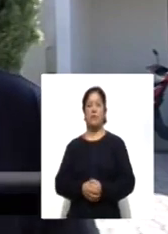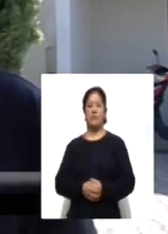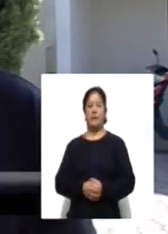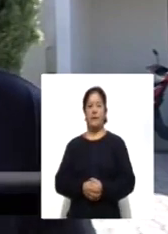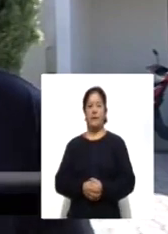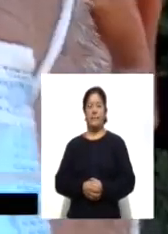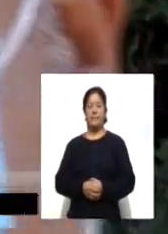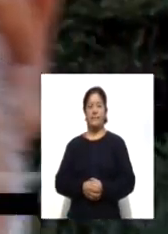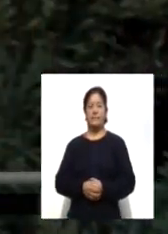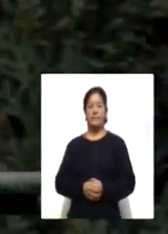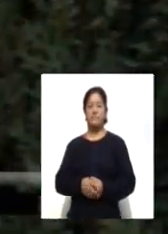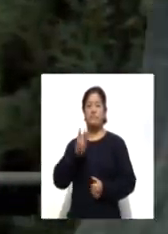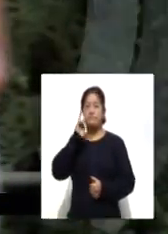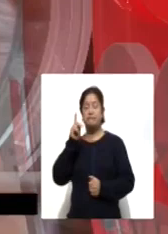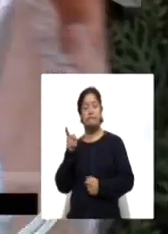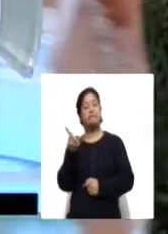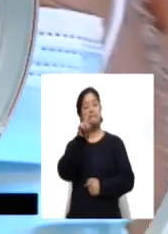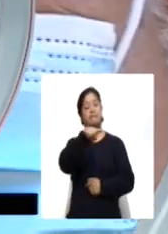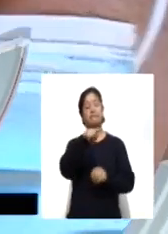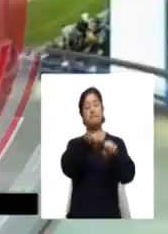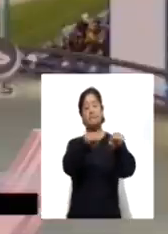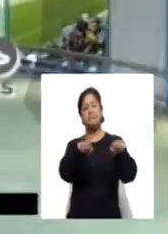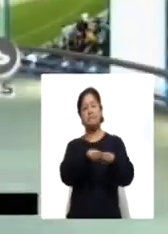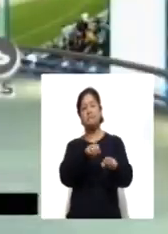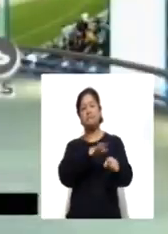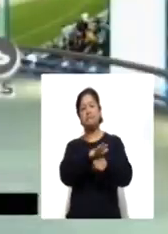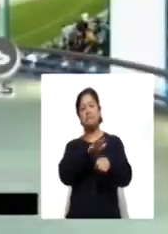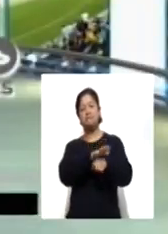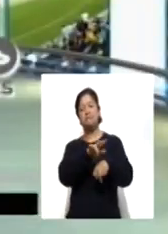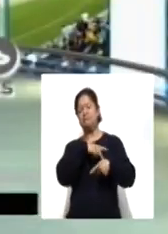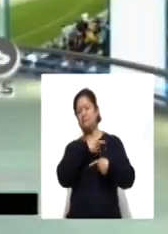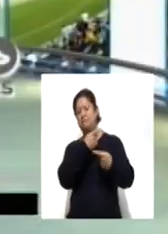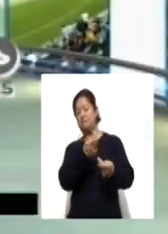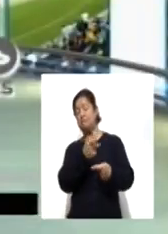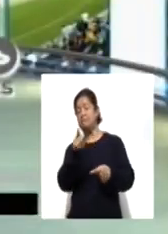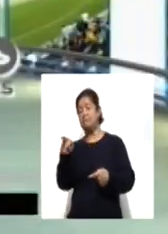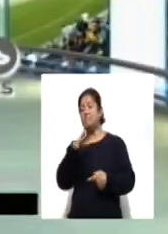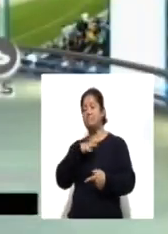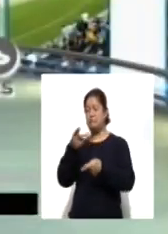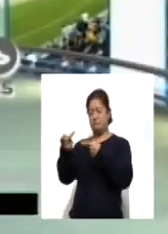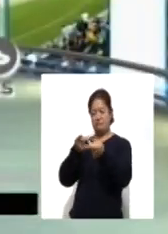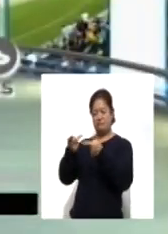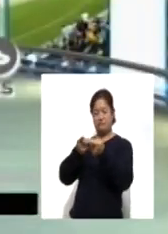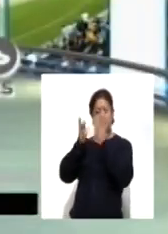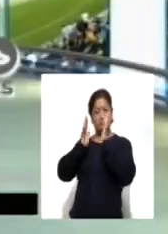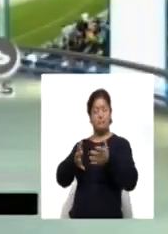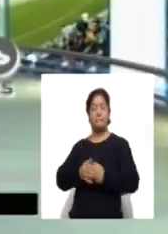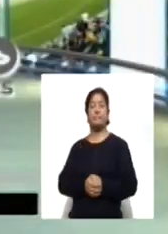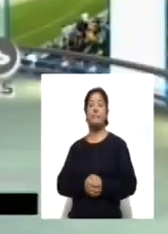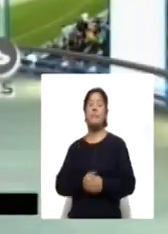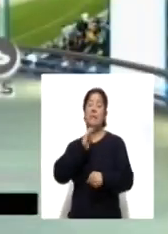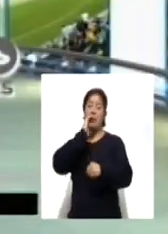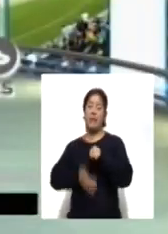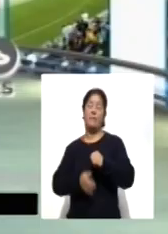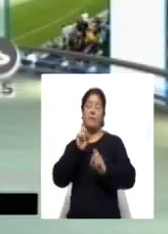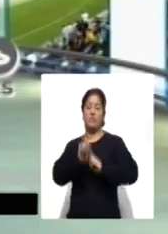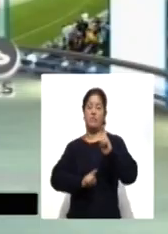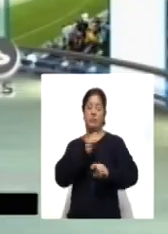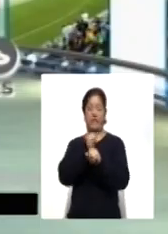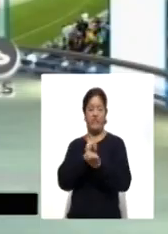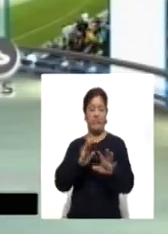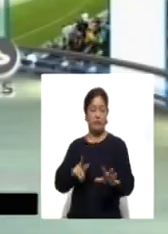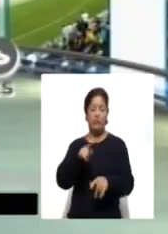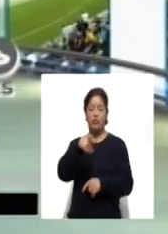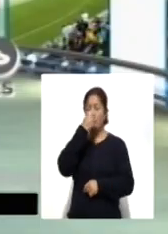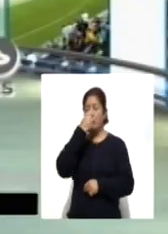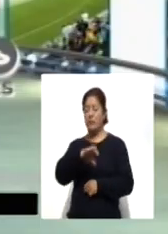ver las debilidades. Las categorías invitadas para estos juegos de preparación. Hasta aquí con la información deportiva. Pase usted excelente